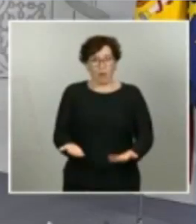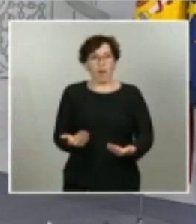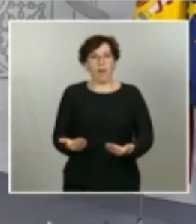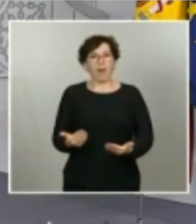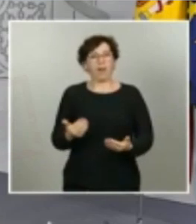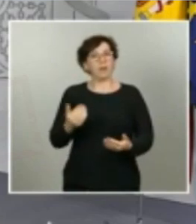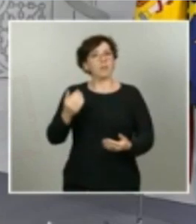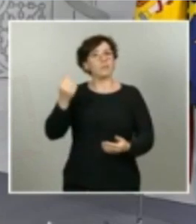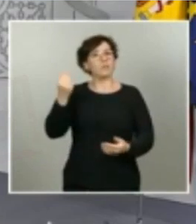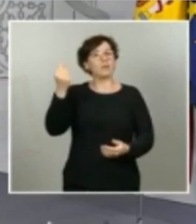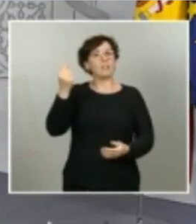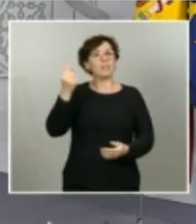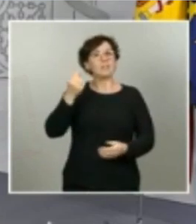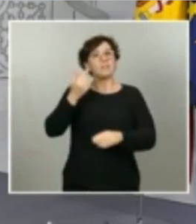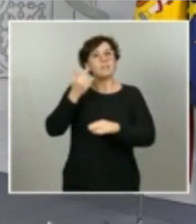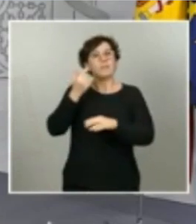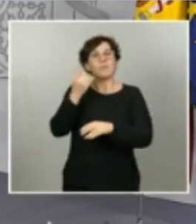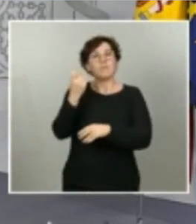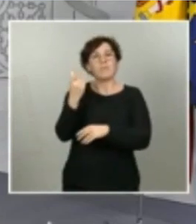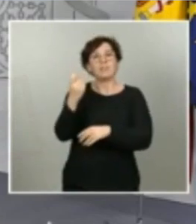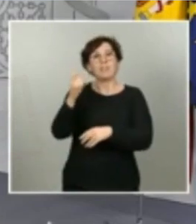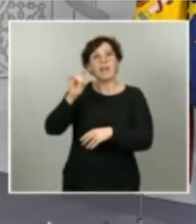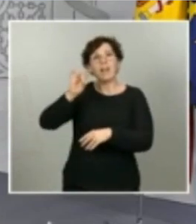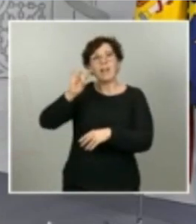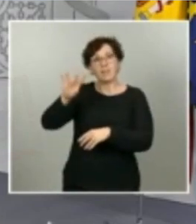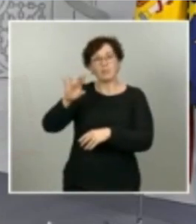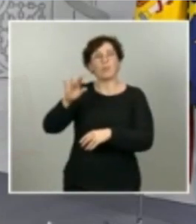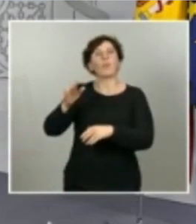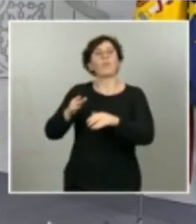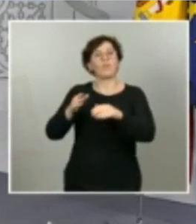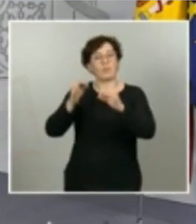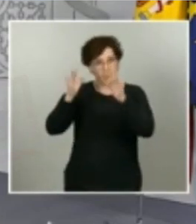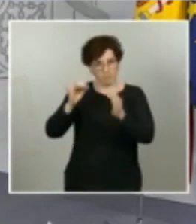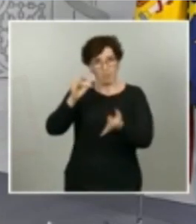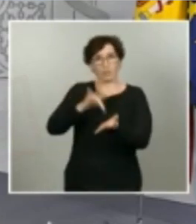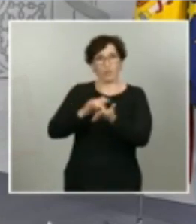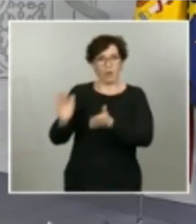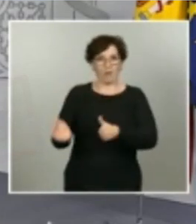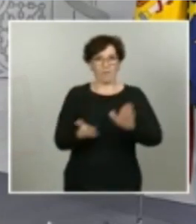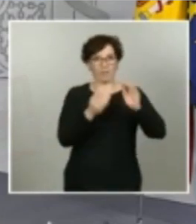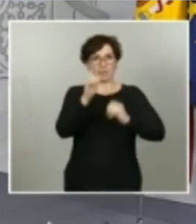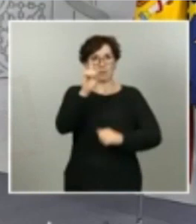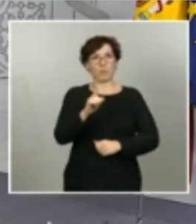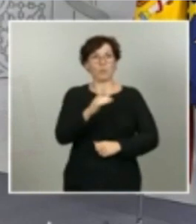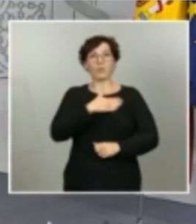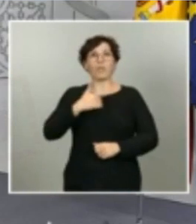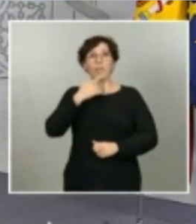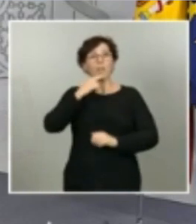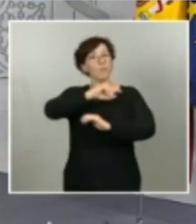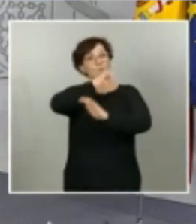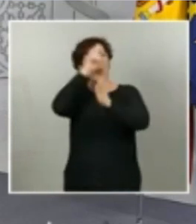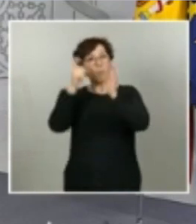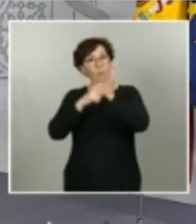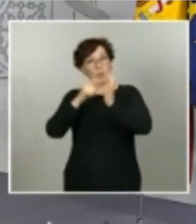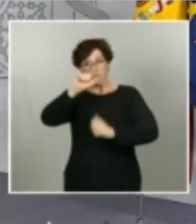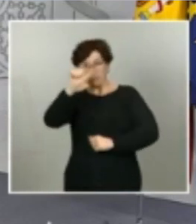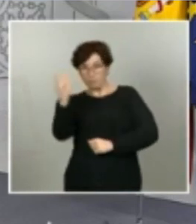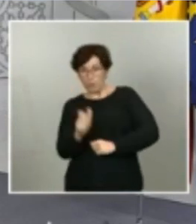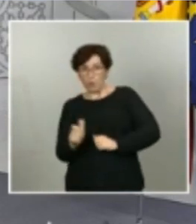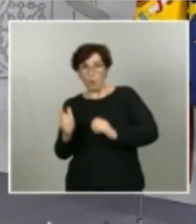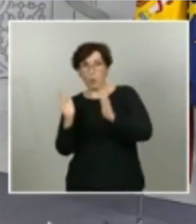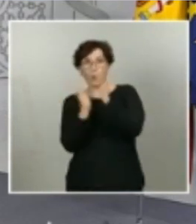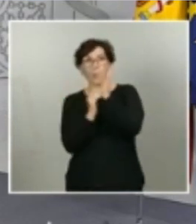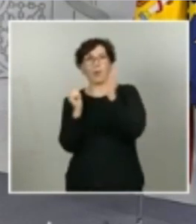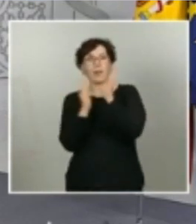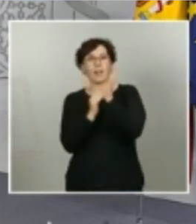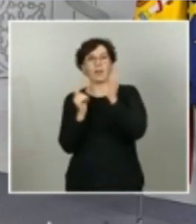él y ya y fernando simón les dicen que no pueden hacerlo de ninguna manera porque aunque sólo ha habido 22 contagiados